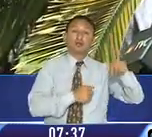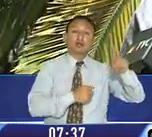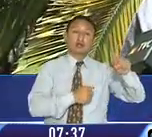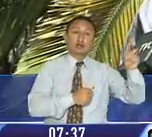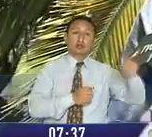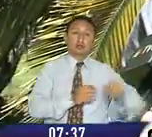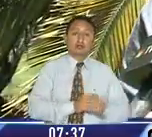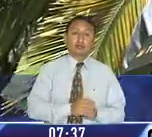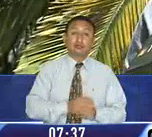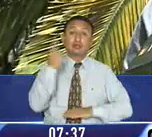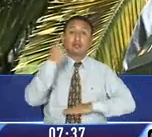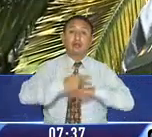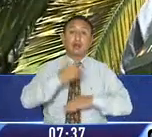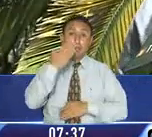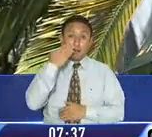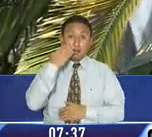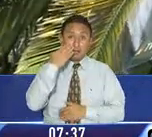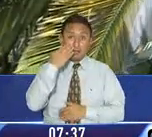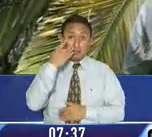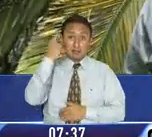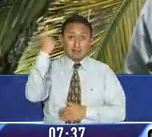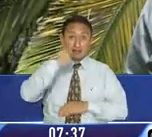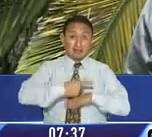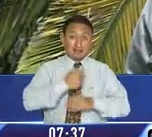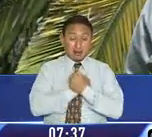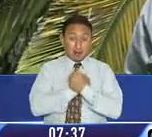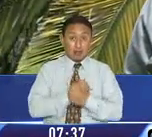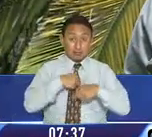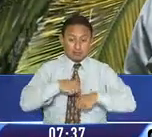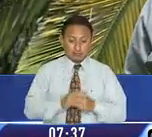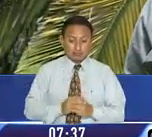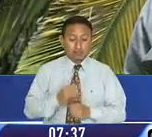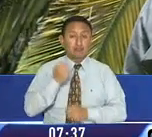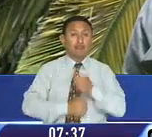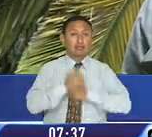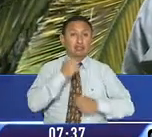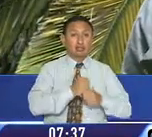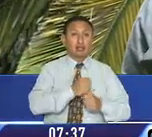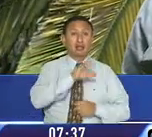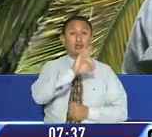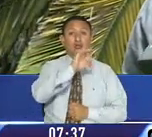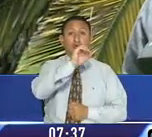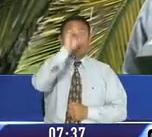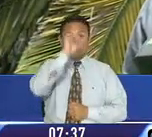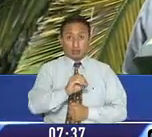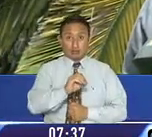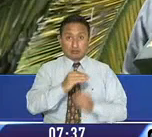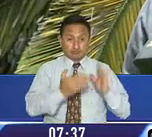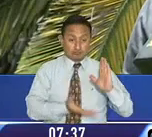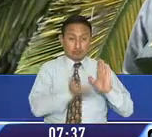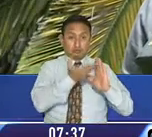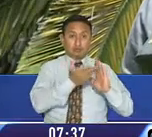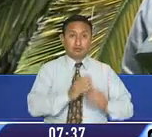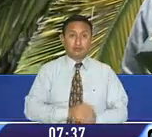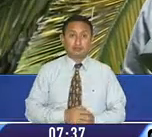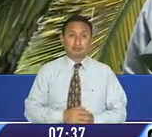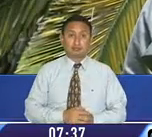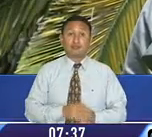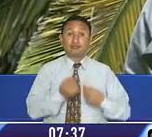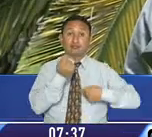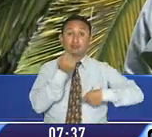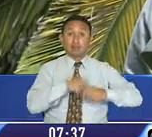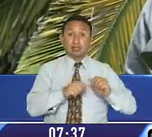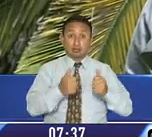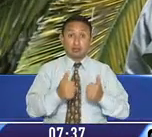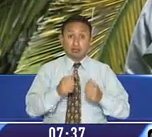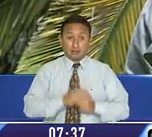Madre y Valentín superaron al año pasado. El año pasado crecimos casi 9% en producción, eso es, y en ventas. Eso es